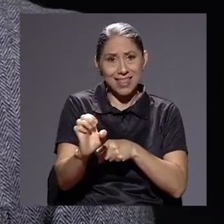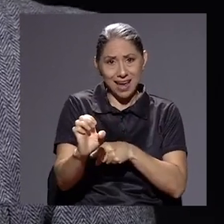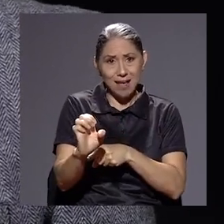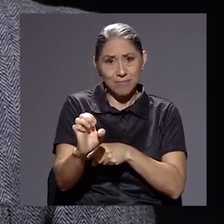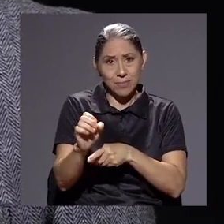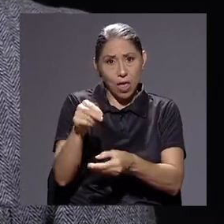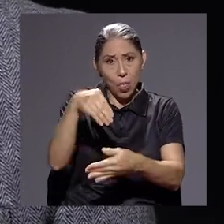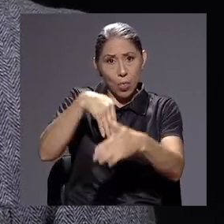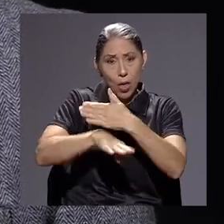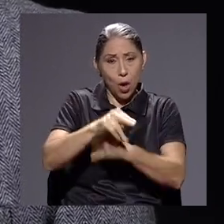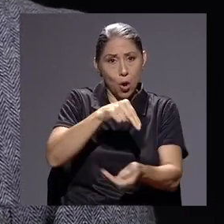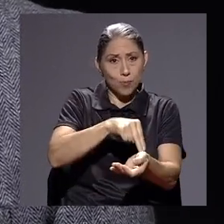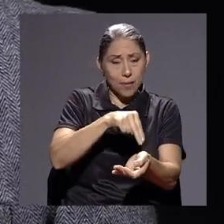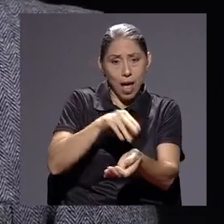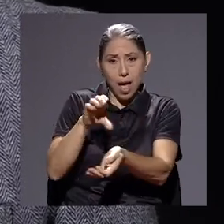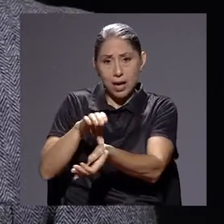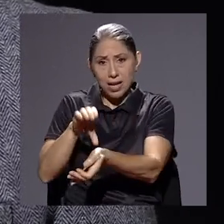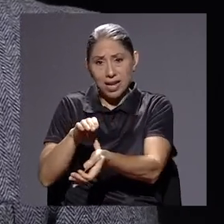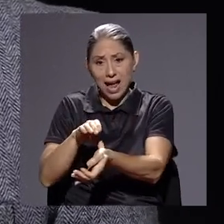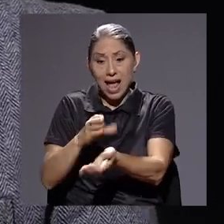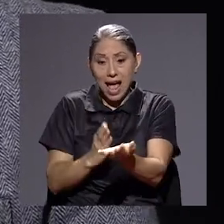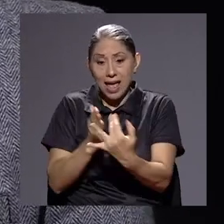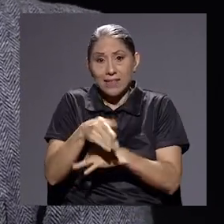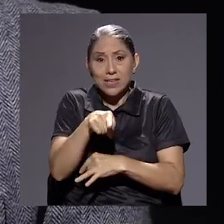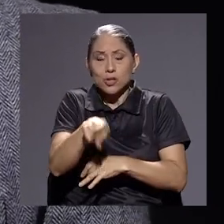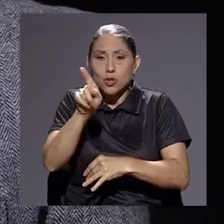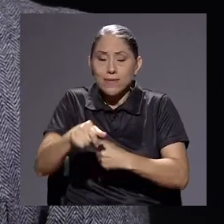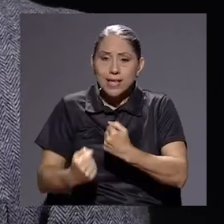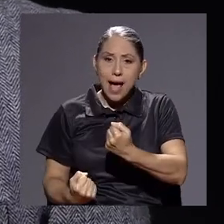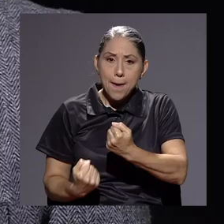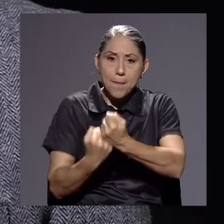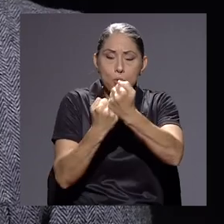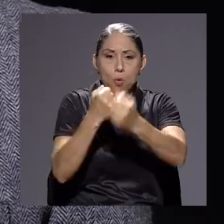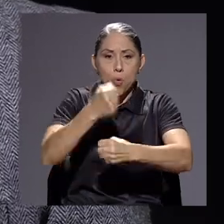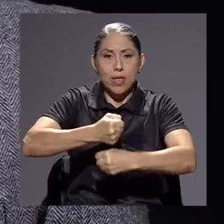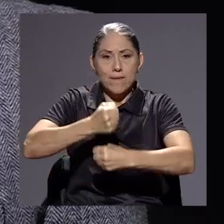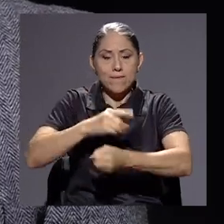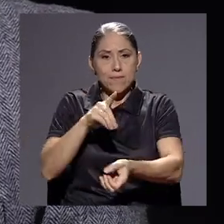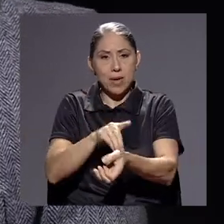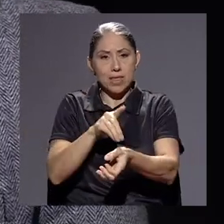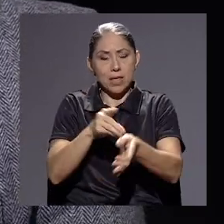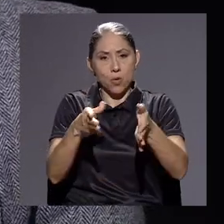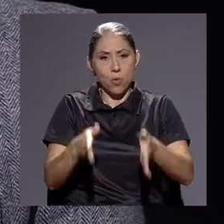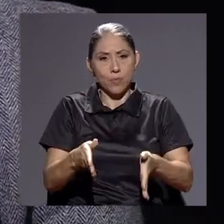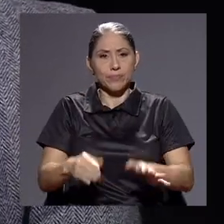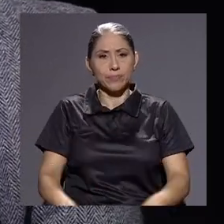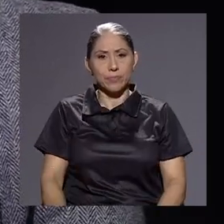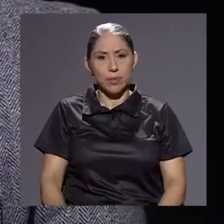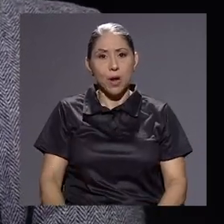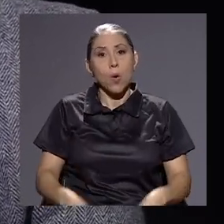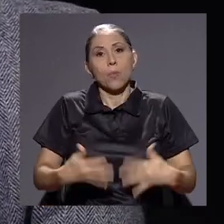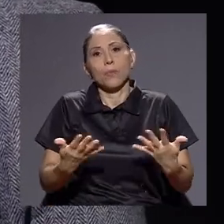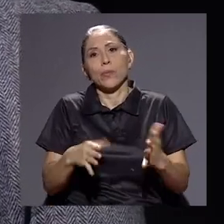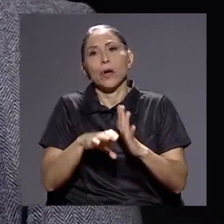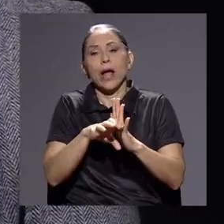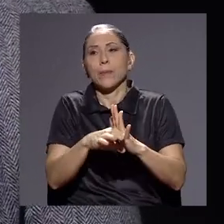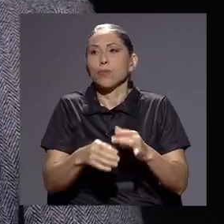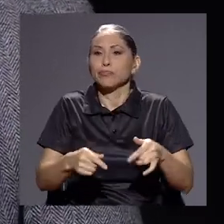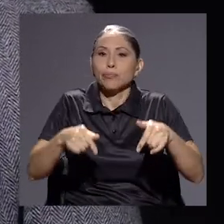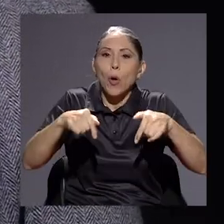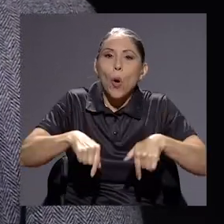ética hospitalarios y clínicos, que deberían de estar apoyando la función del médico en ese sentido. Uh-huh. Bueno, hoy vamos a